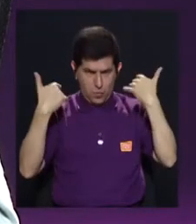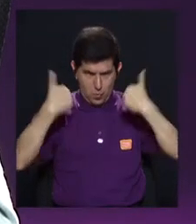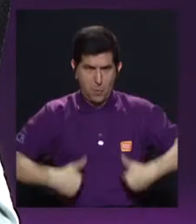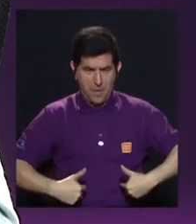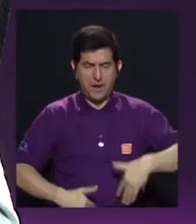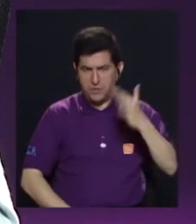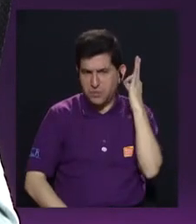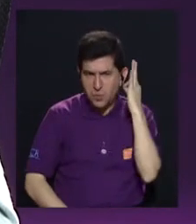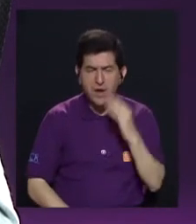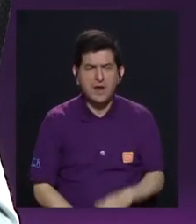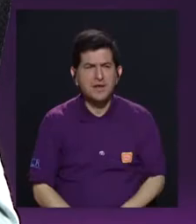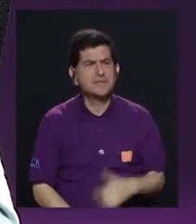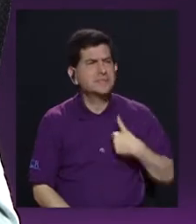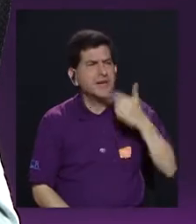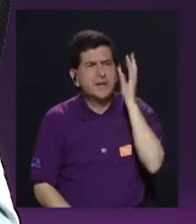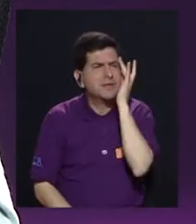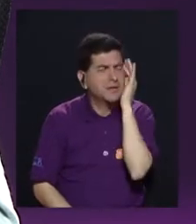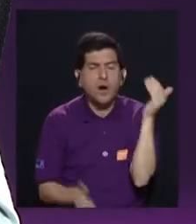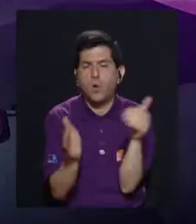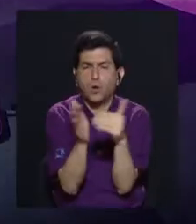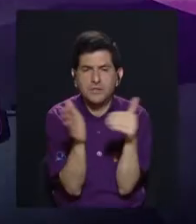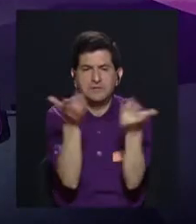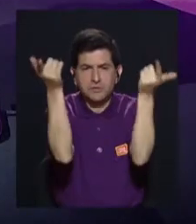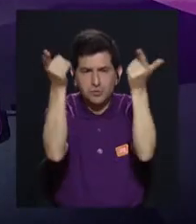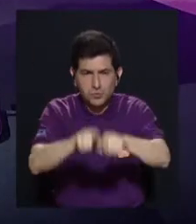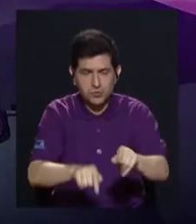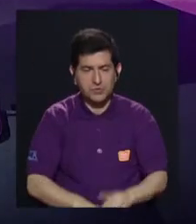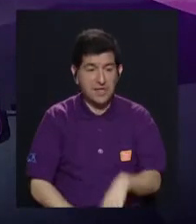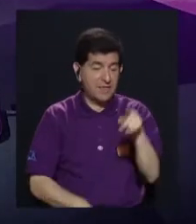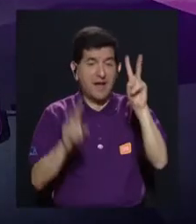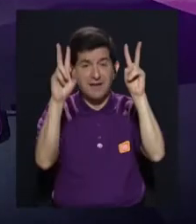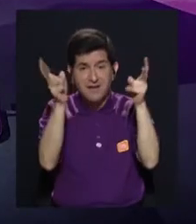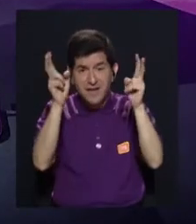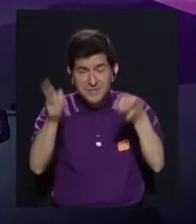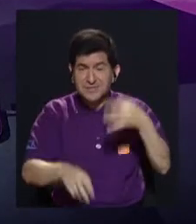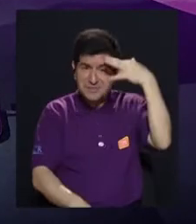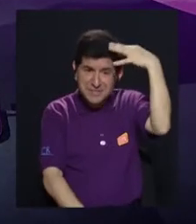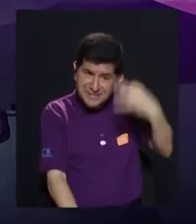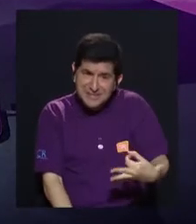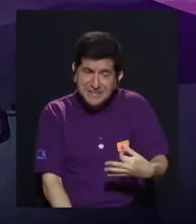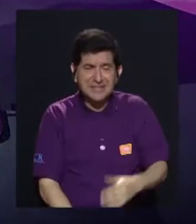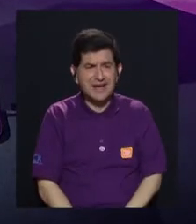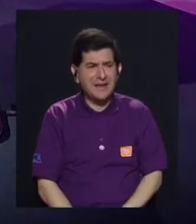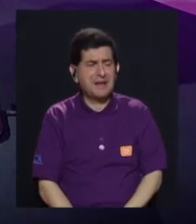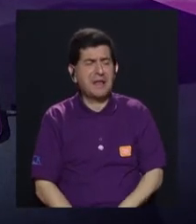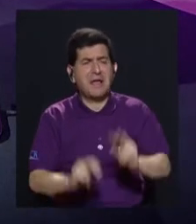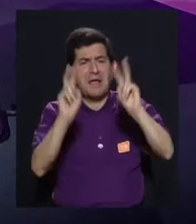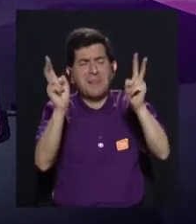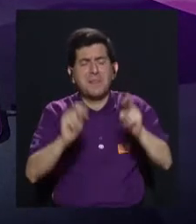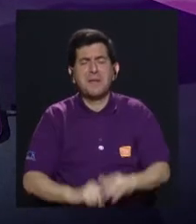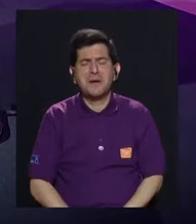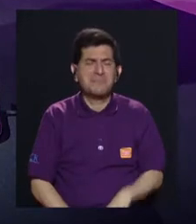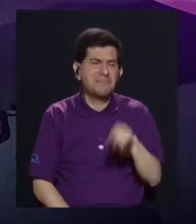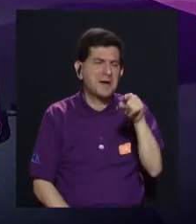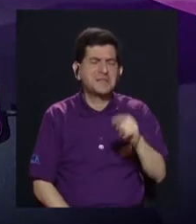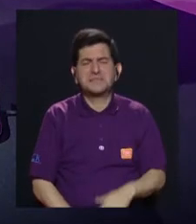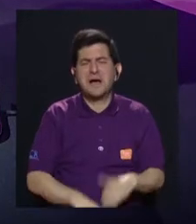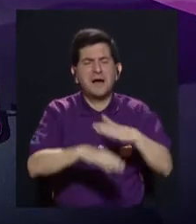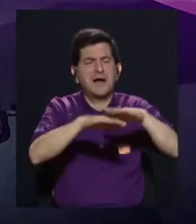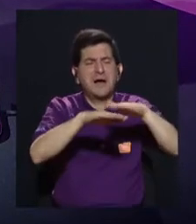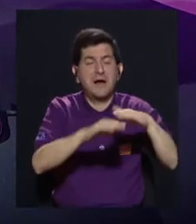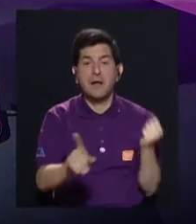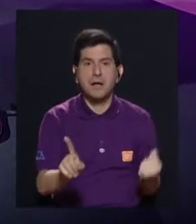y me preocupa que suceda nuevamente que estos temas que se consideran temas suaves verdad terminen siendo